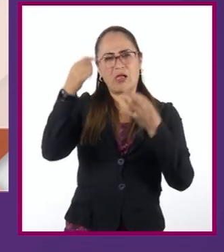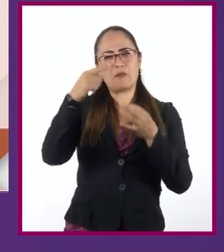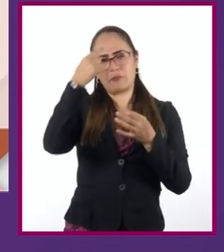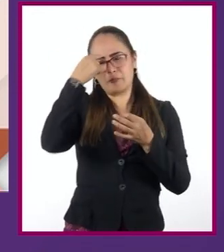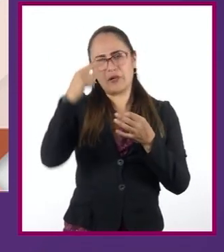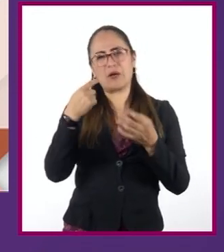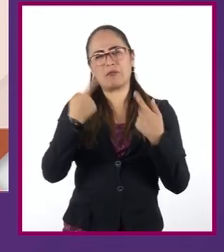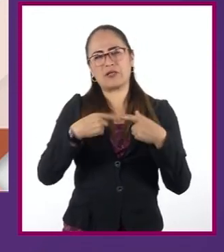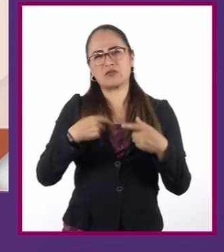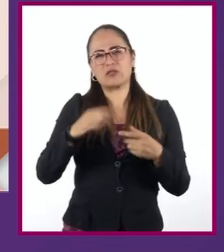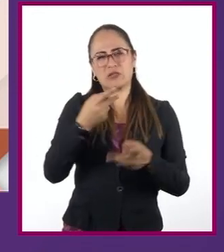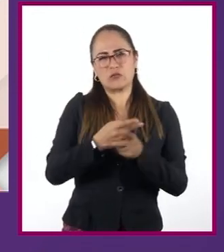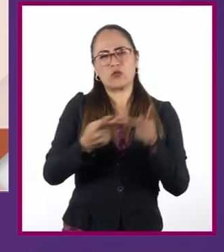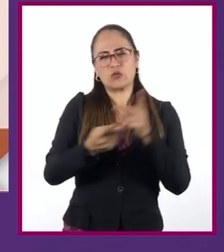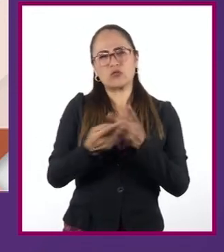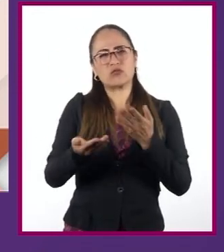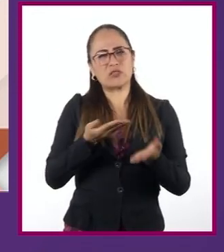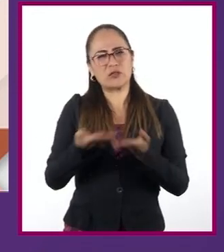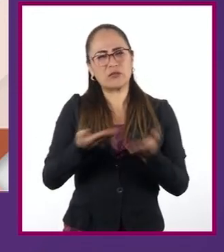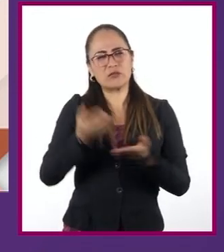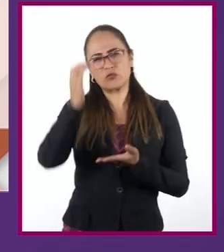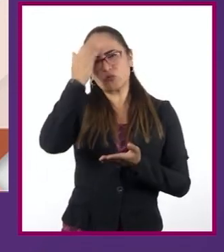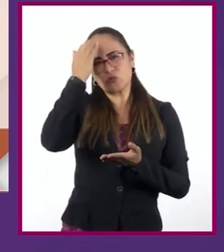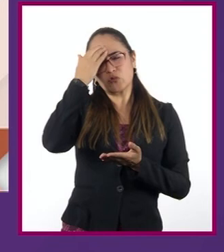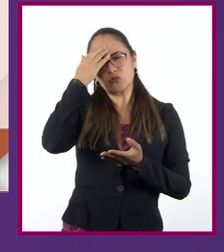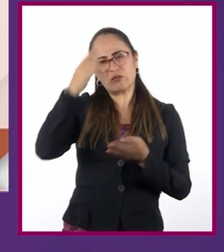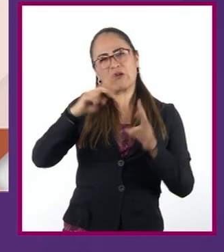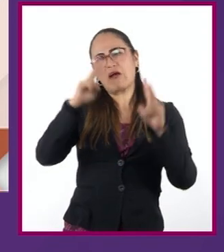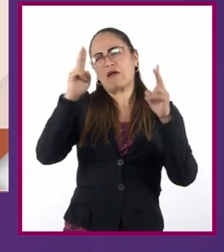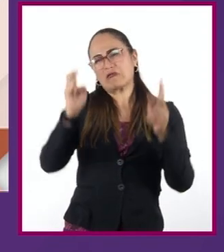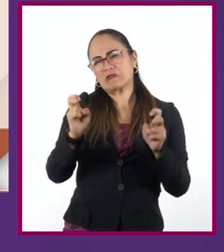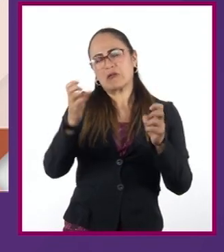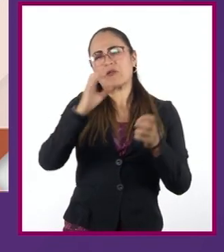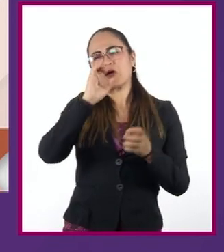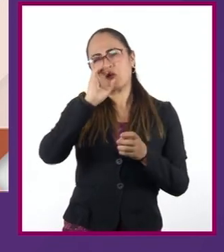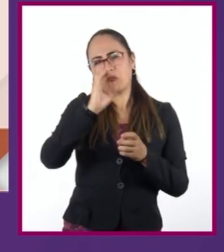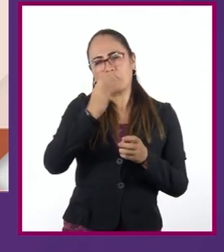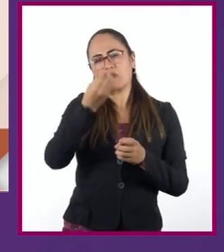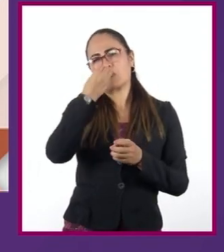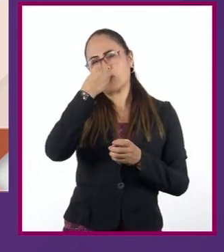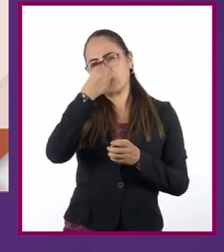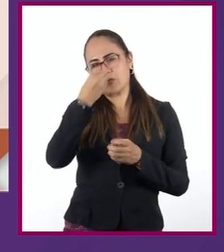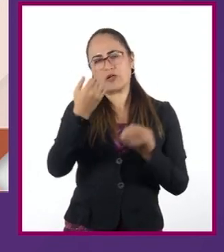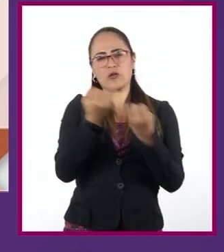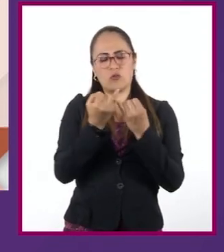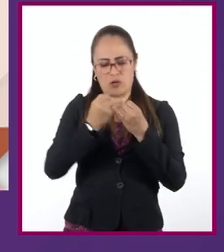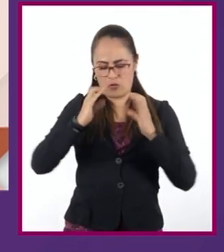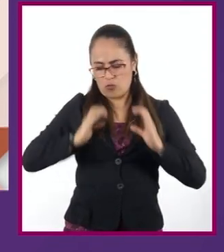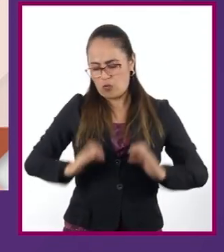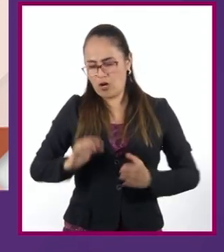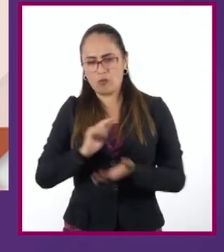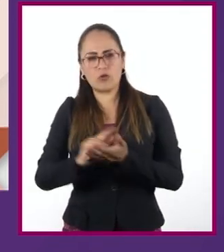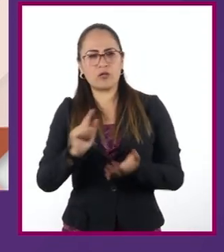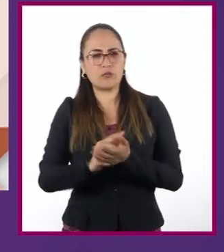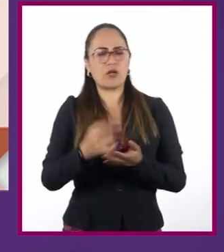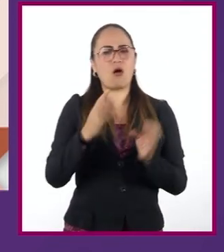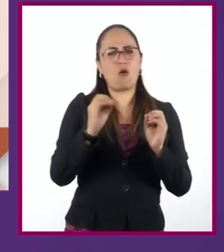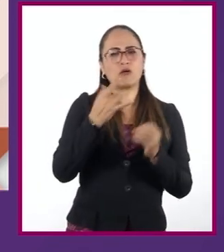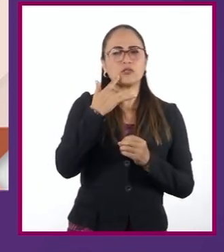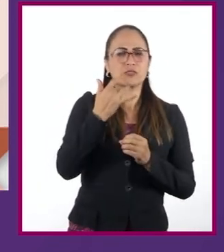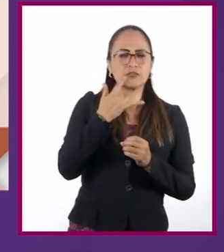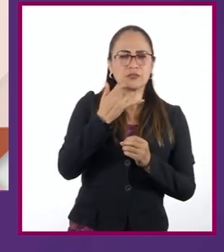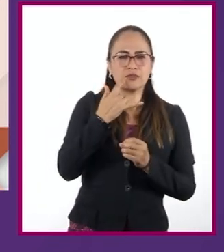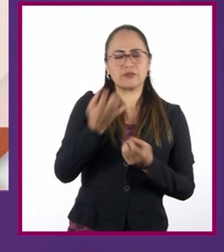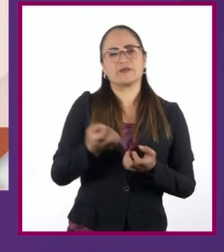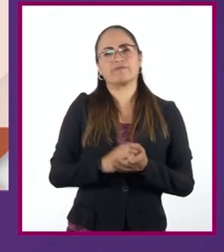los encuestados sobre los productos de alimentos y bebidas, de higiene personal y de entretenimiento. En algunos casos,